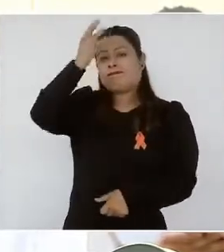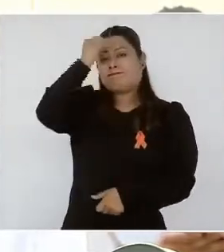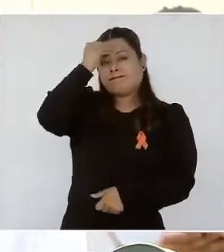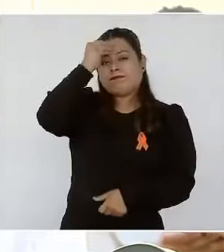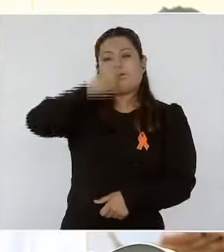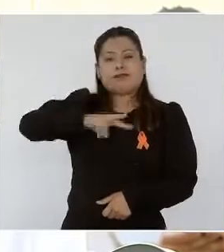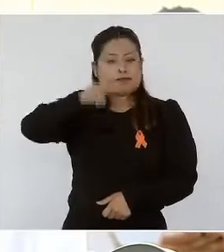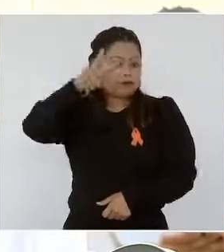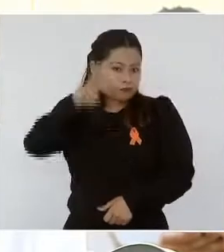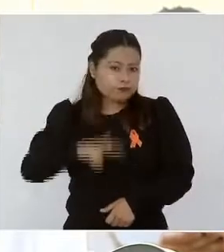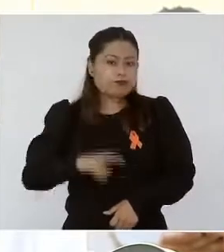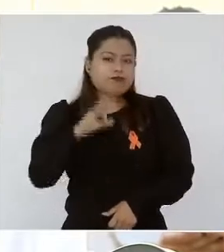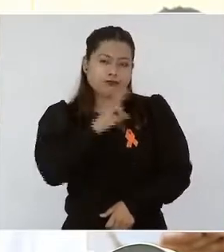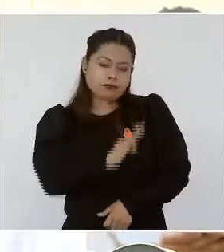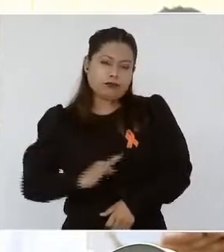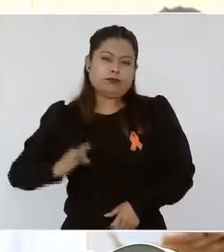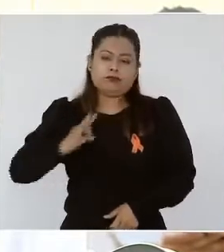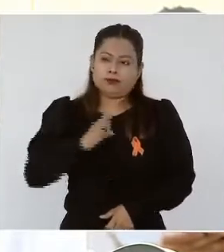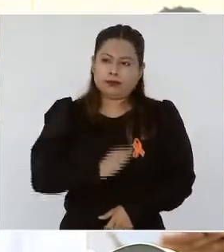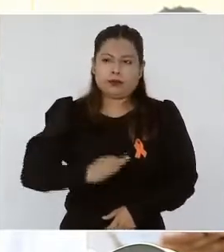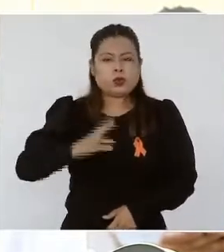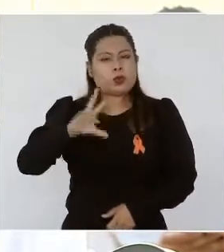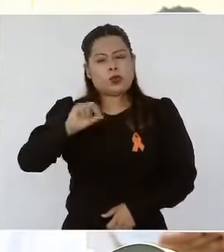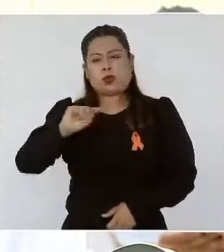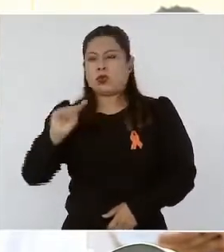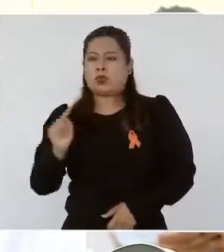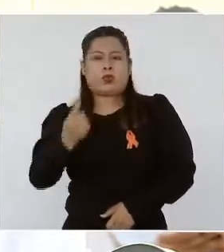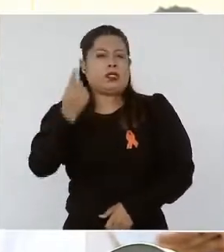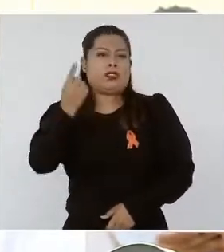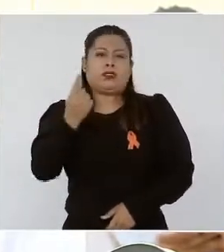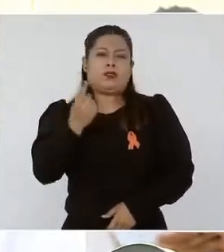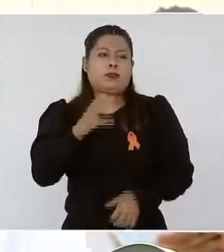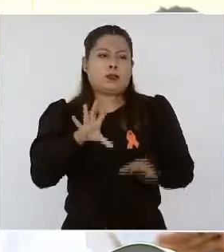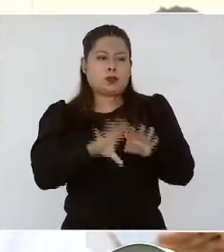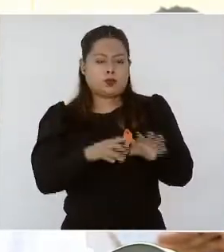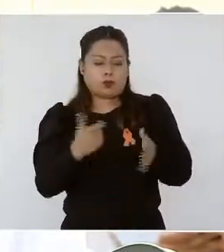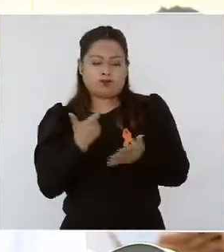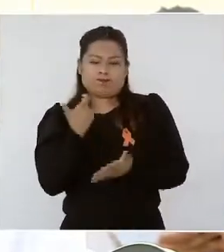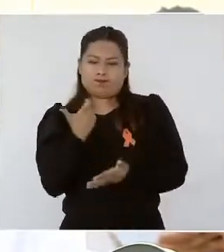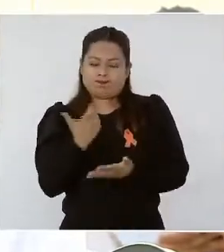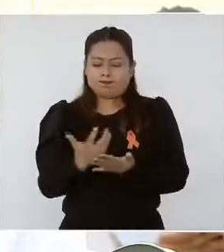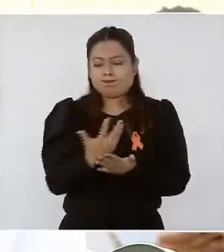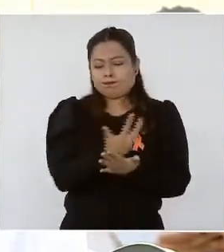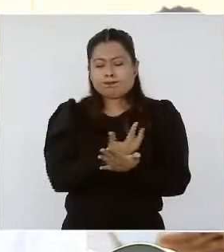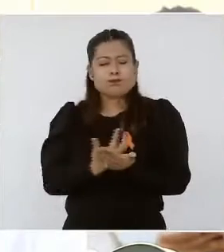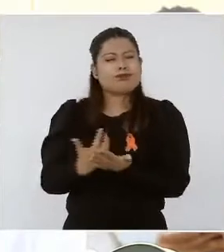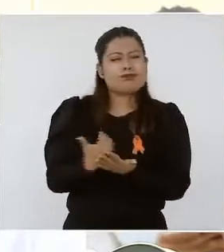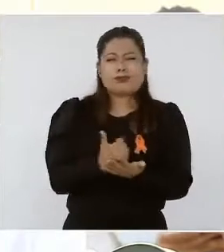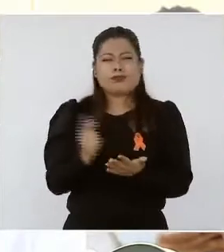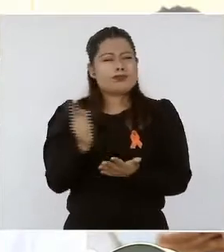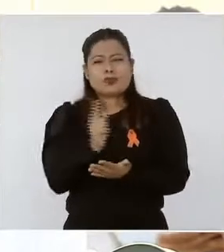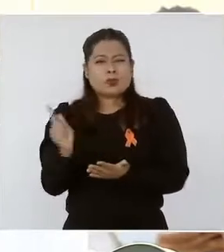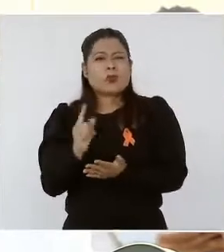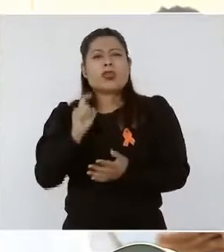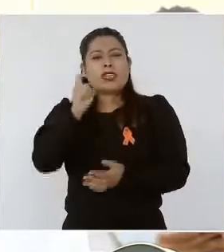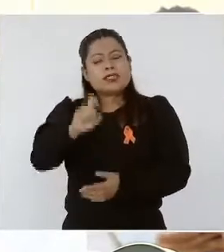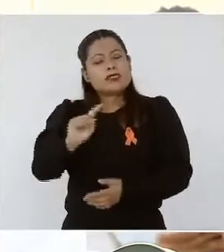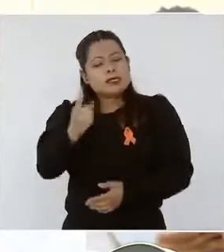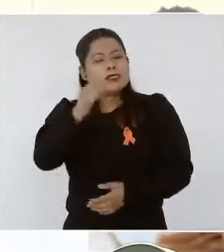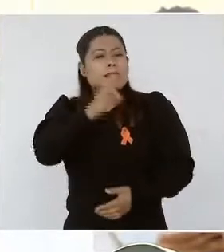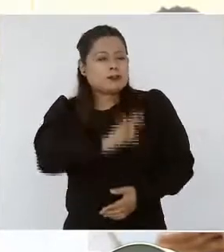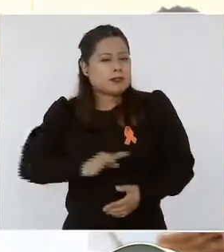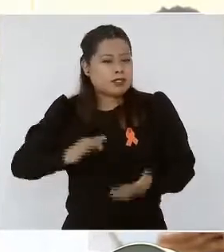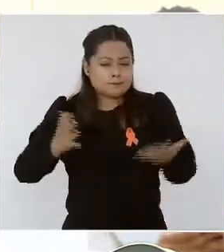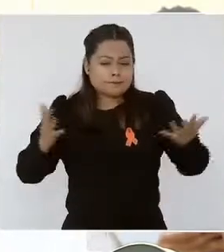que en verdad la felicidad no es la felicidad que te da el dinero que vas a ganar, sino de ser feliz con lo que haces, porque